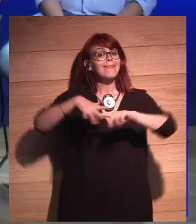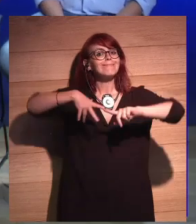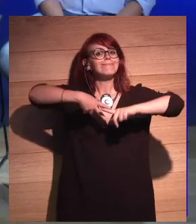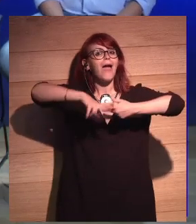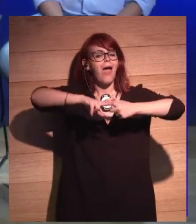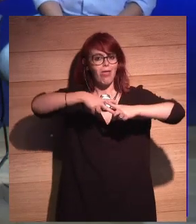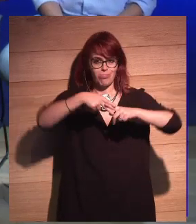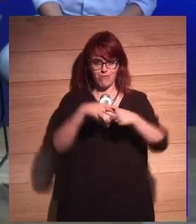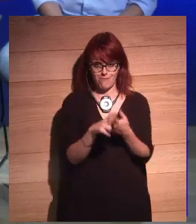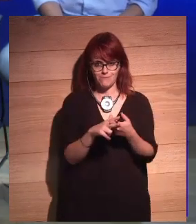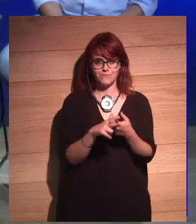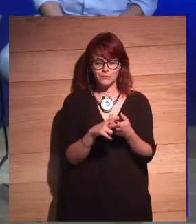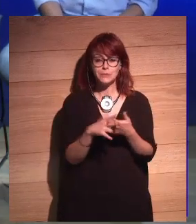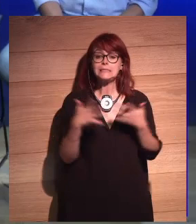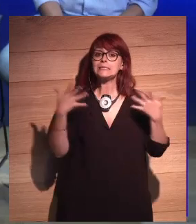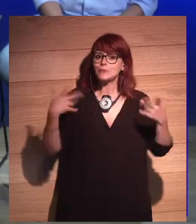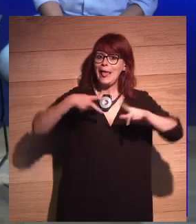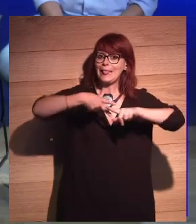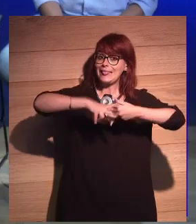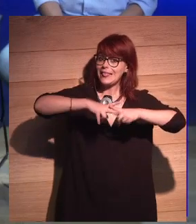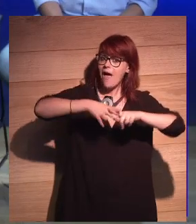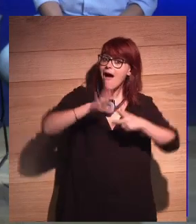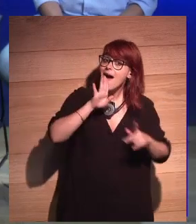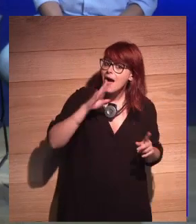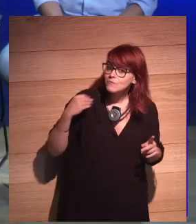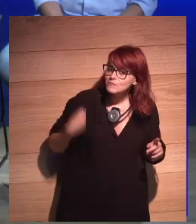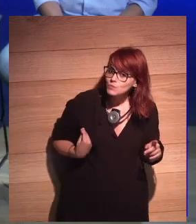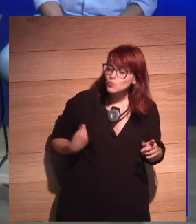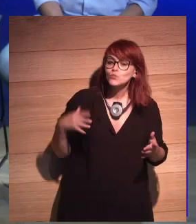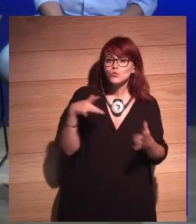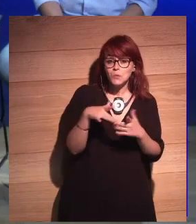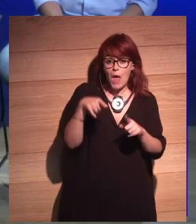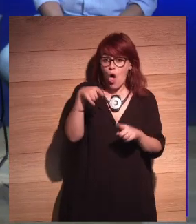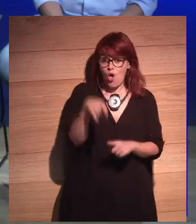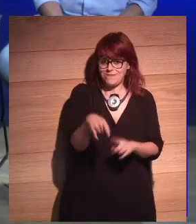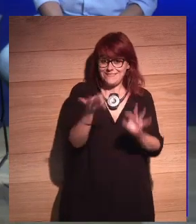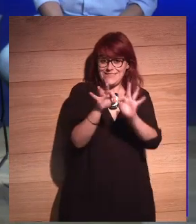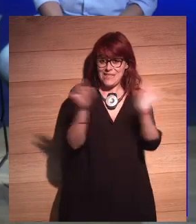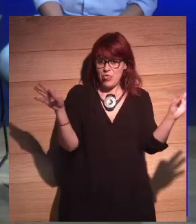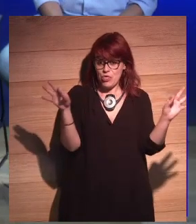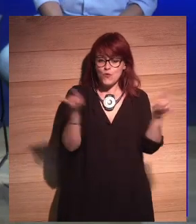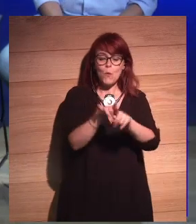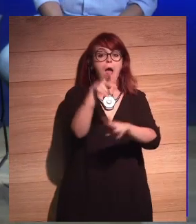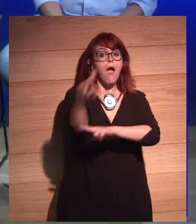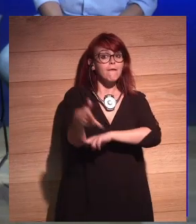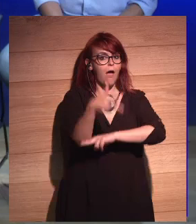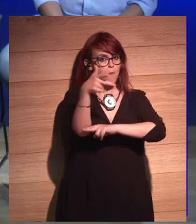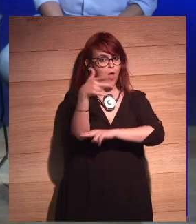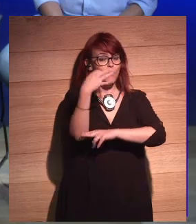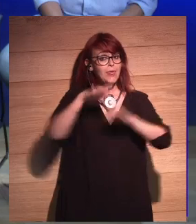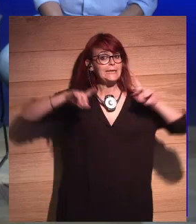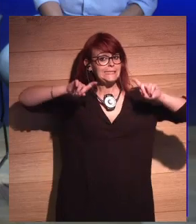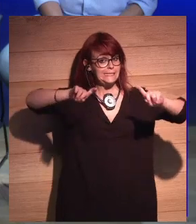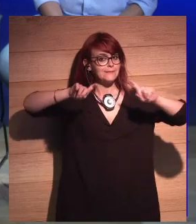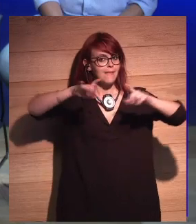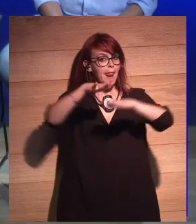talleres, ¿vale? Esos talleres hoy, de forma muy sencilla, con una cámara, puedes enseñar a